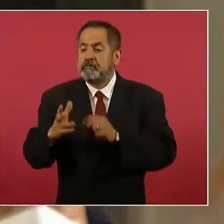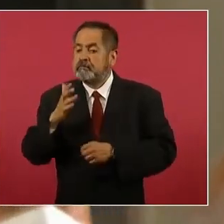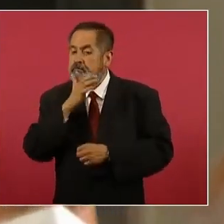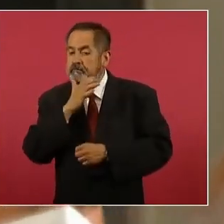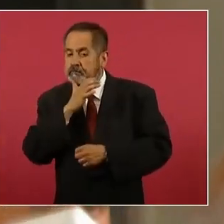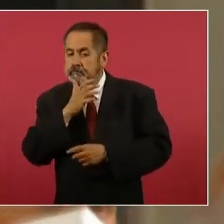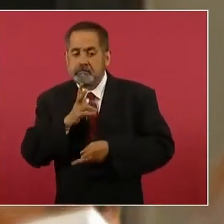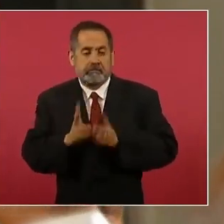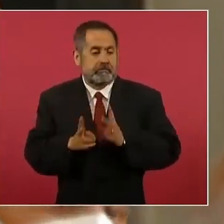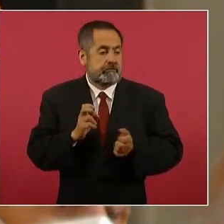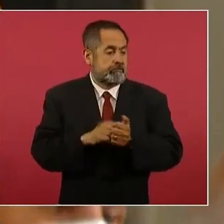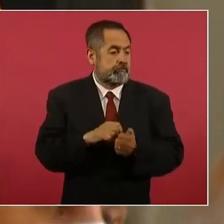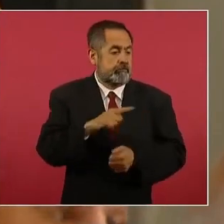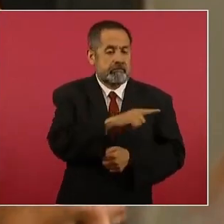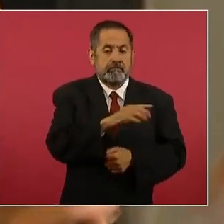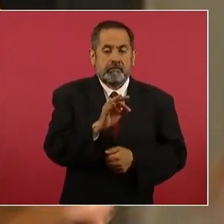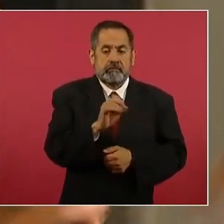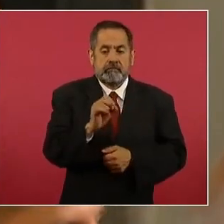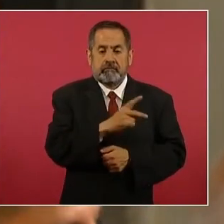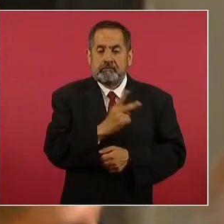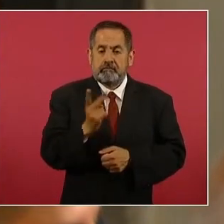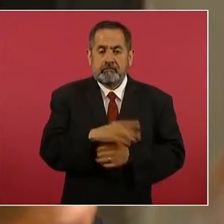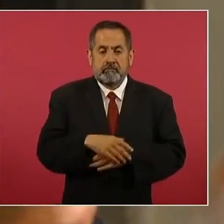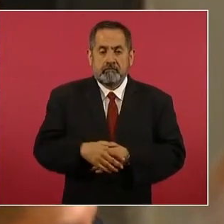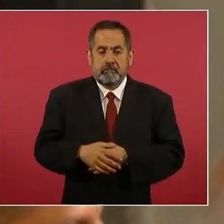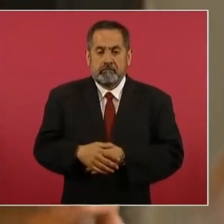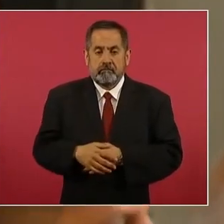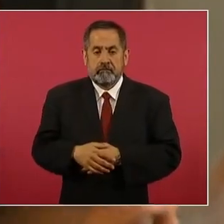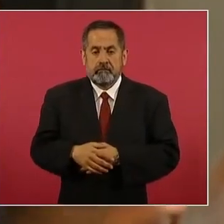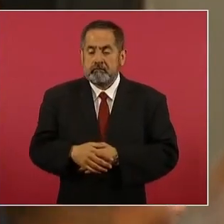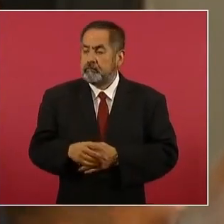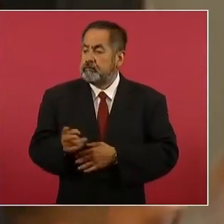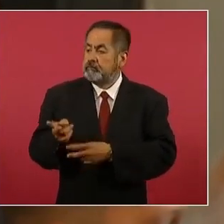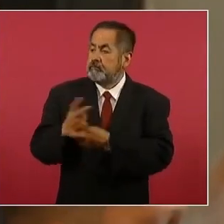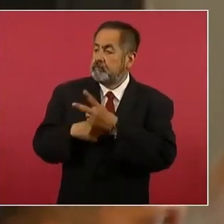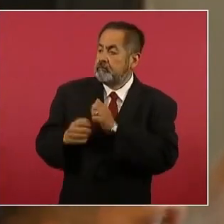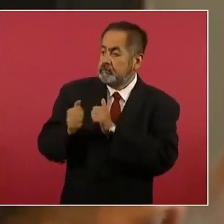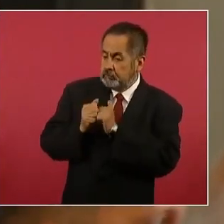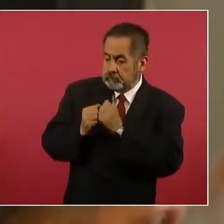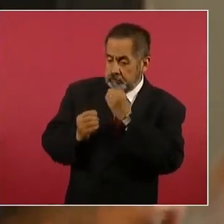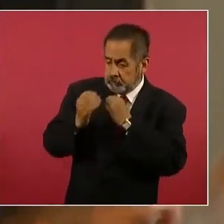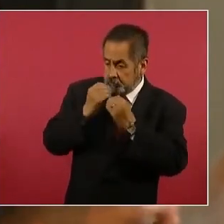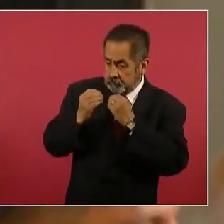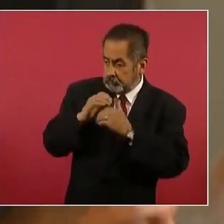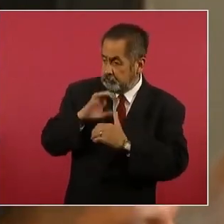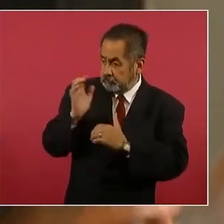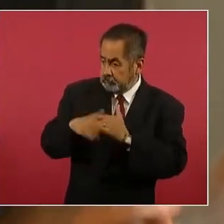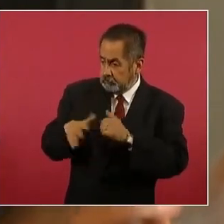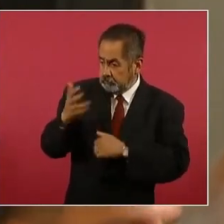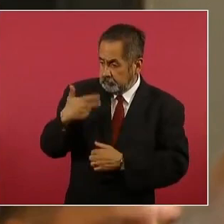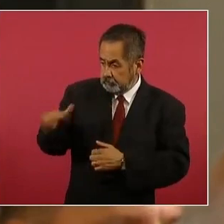Vicente Fox y quien le dijo: me acompañas a la comida y te vas.